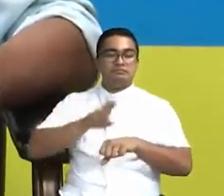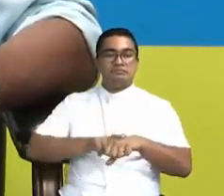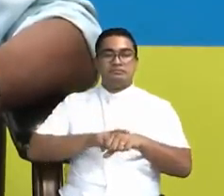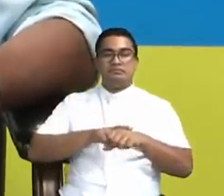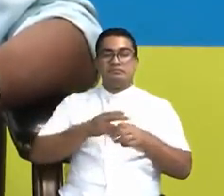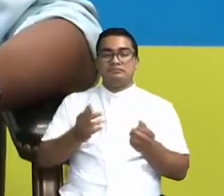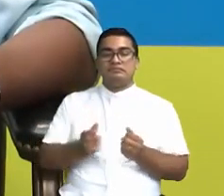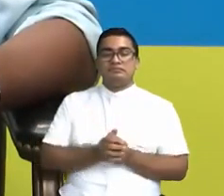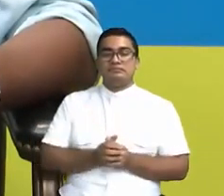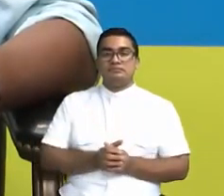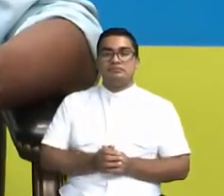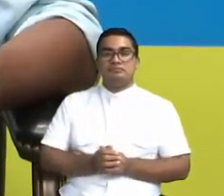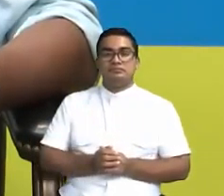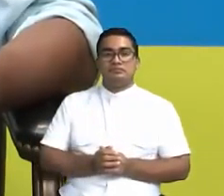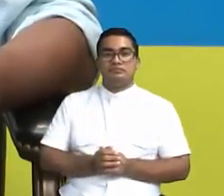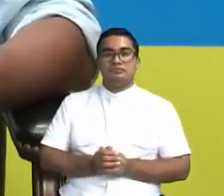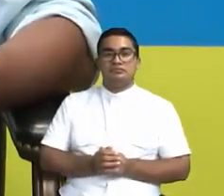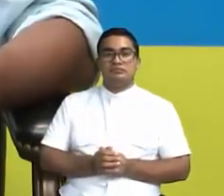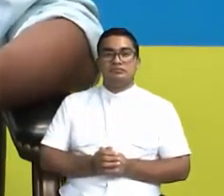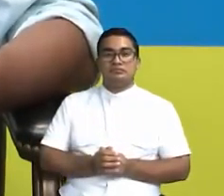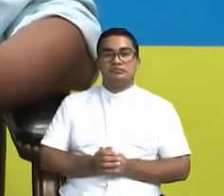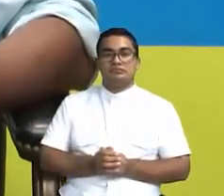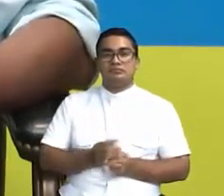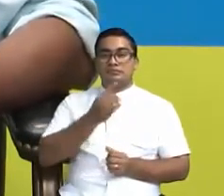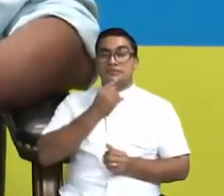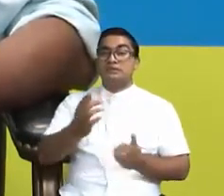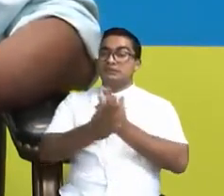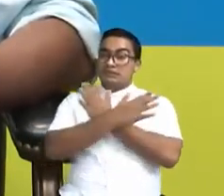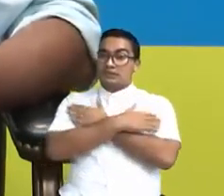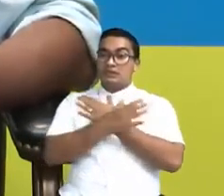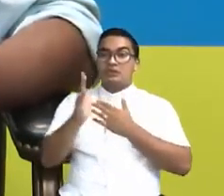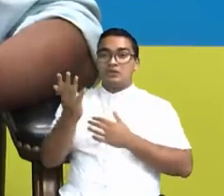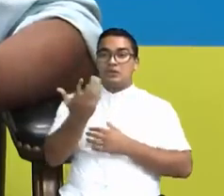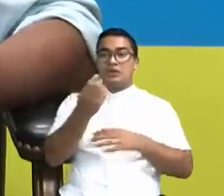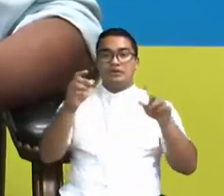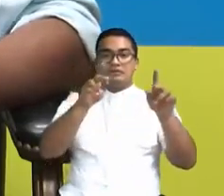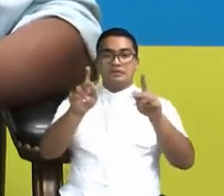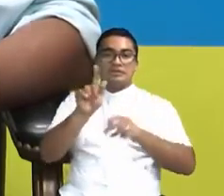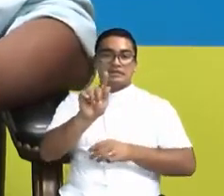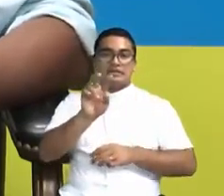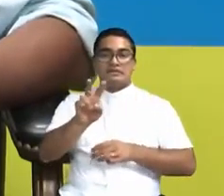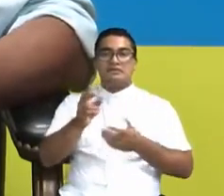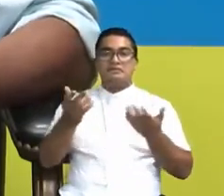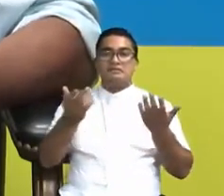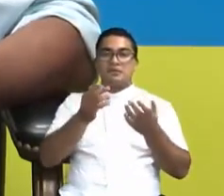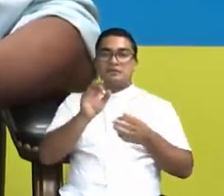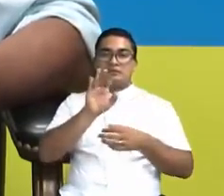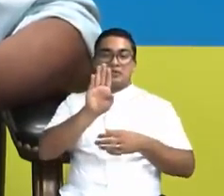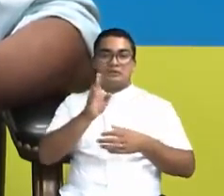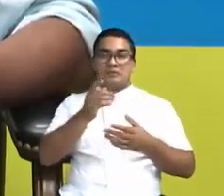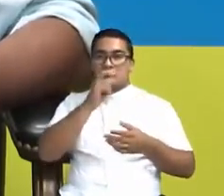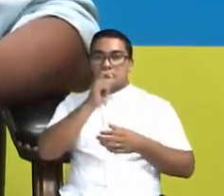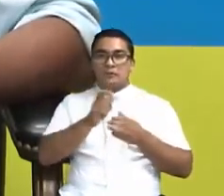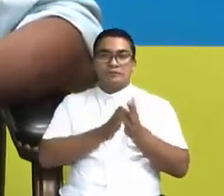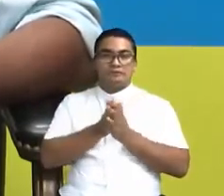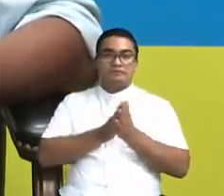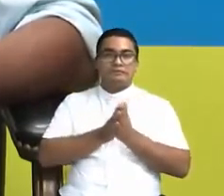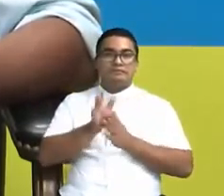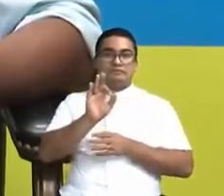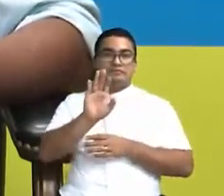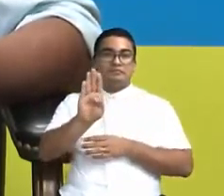de la Asamblea Nacional. Saludo a todos los televidentes que nos siguen a través de nuestro Facebook. En Facebook